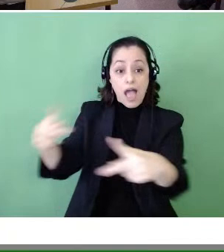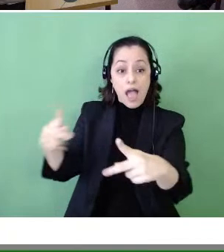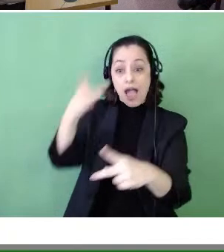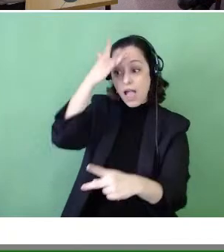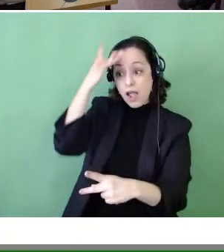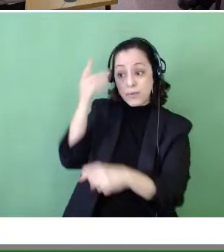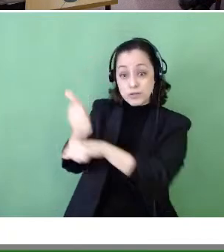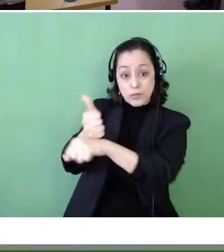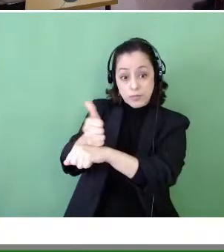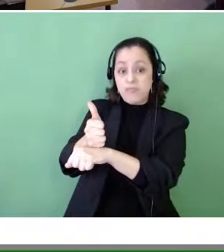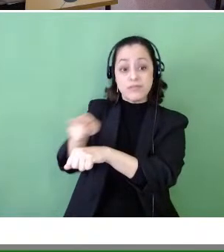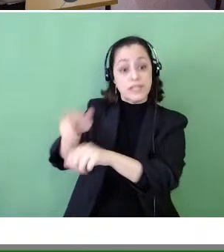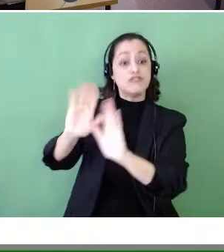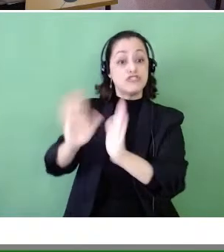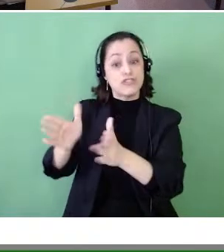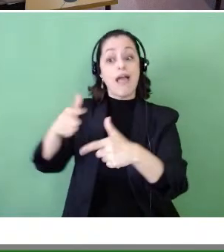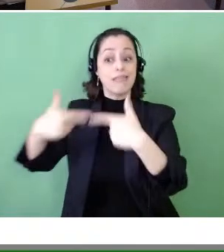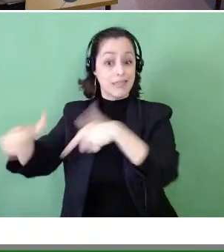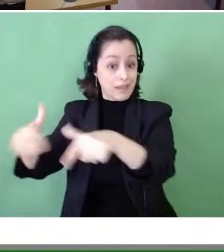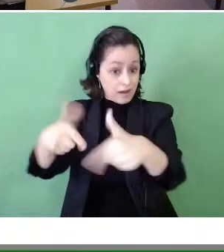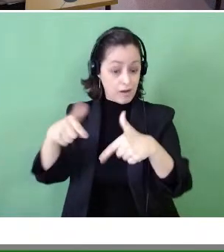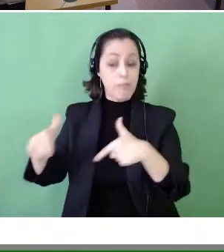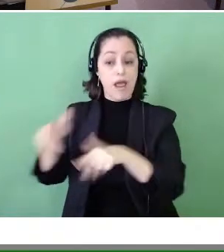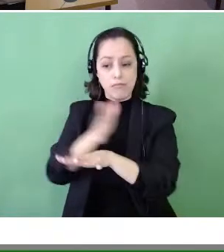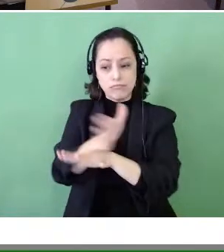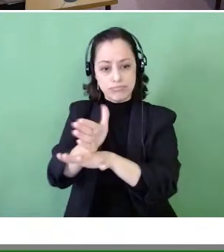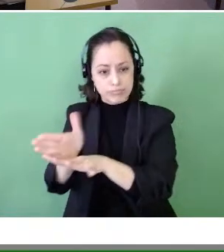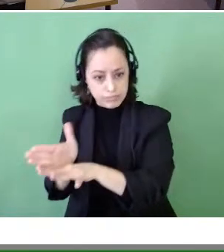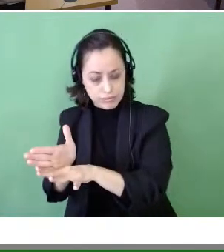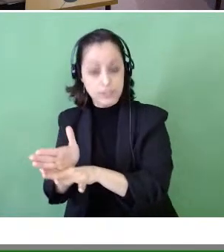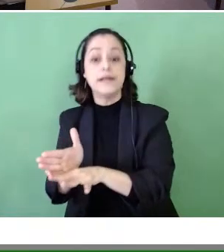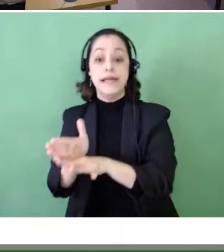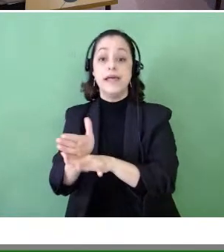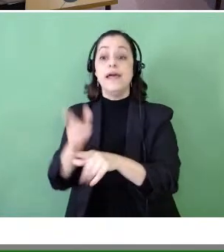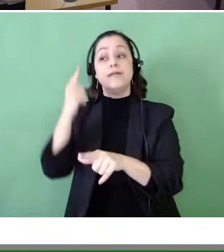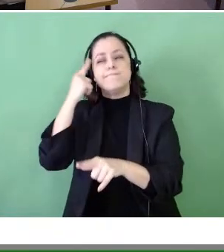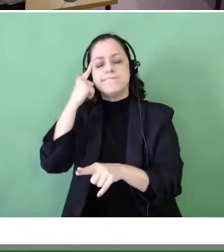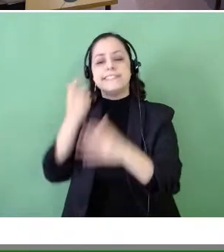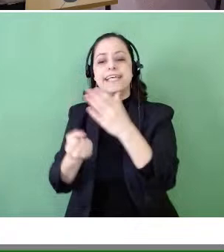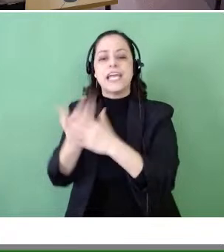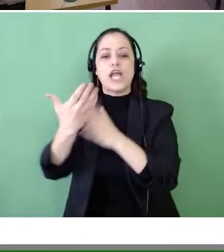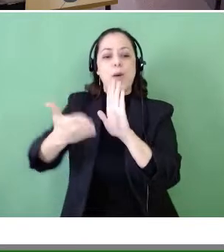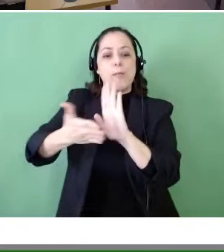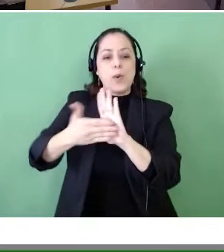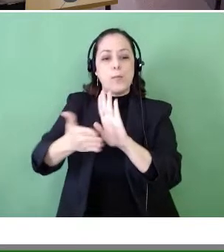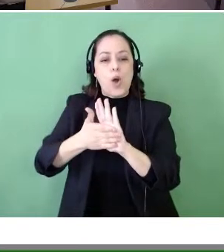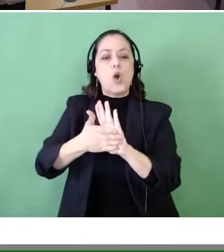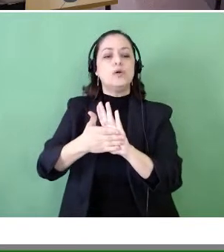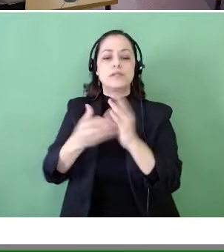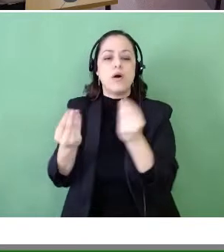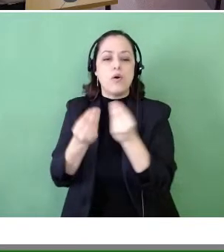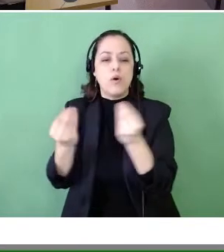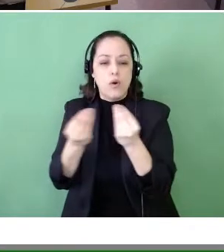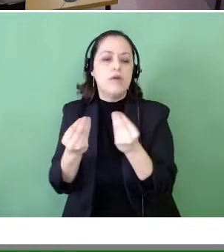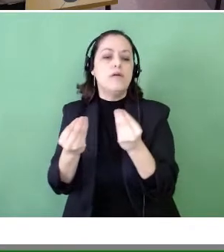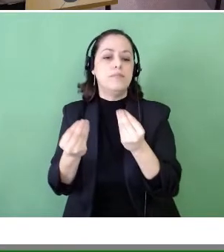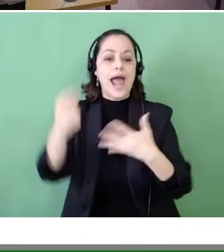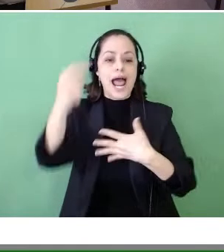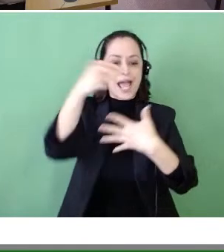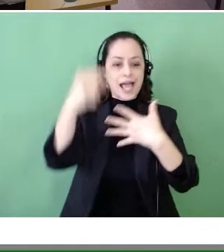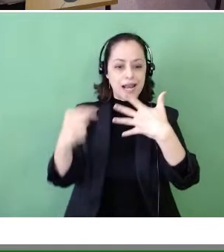para proponer algunos norteadores para que se pueda mejorar la formación